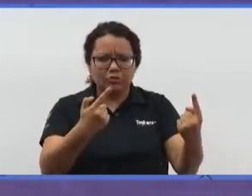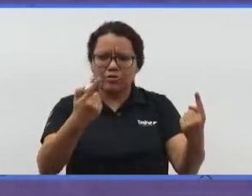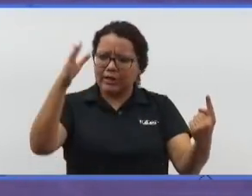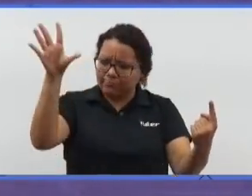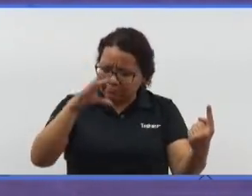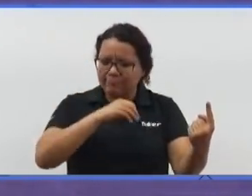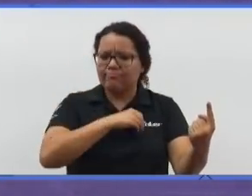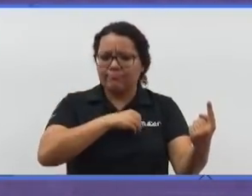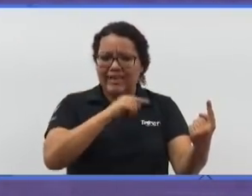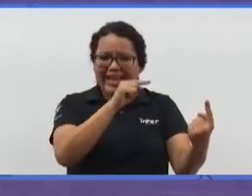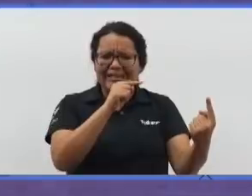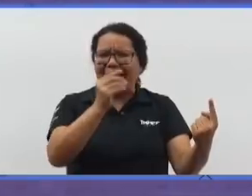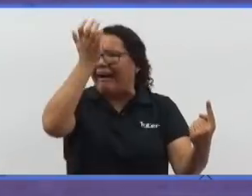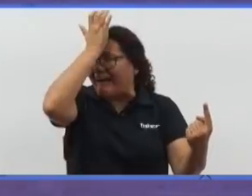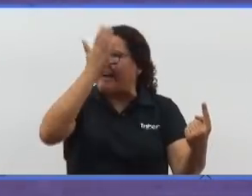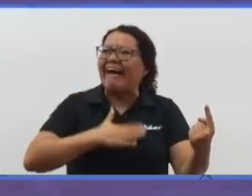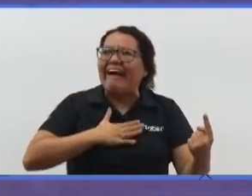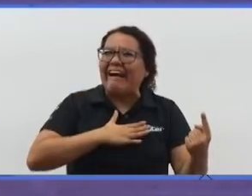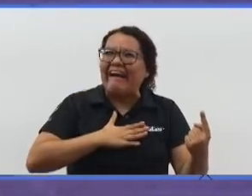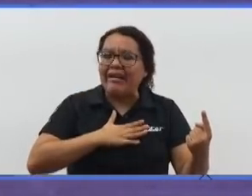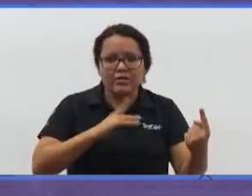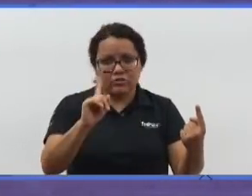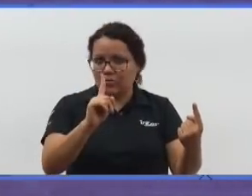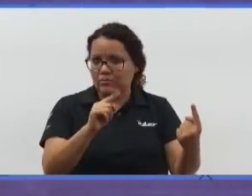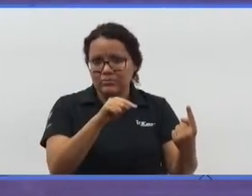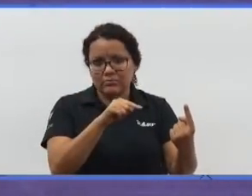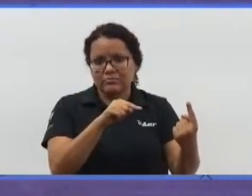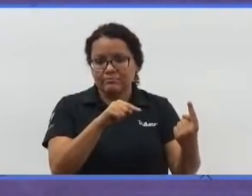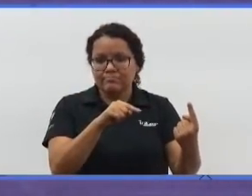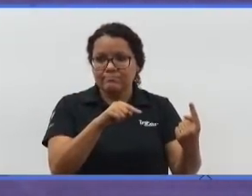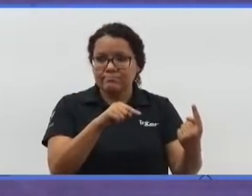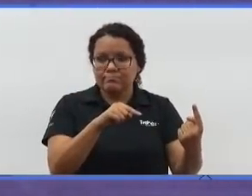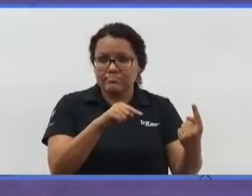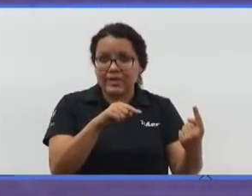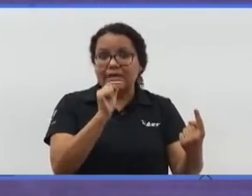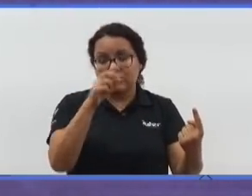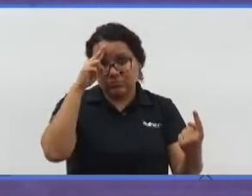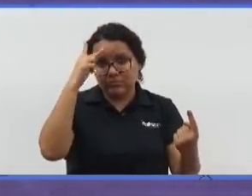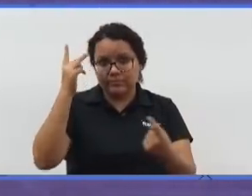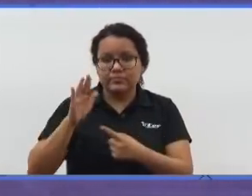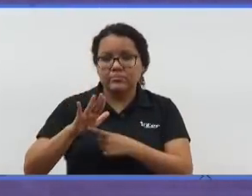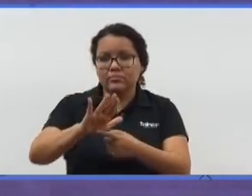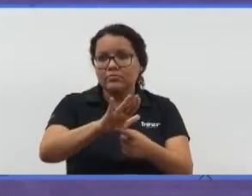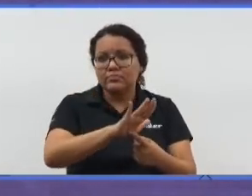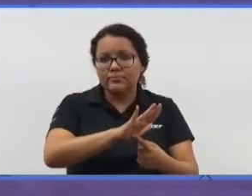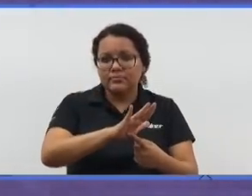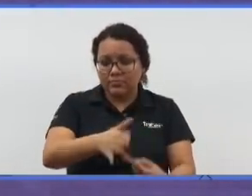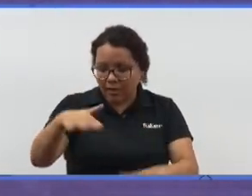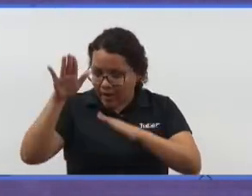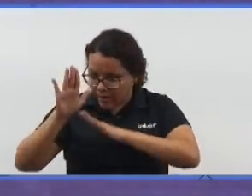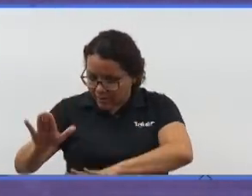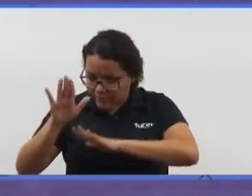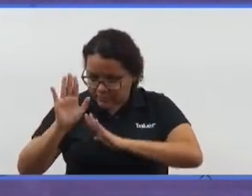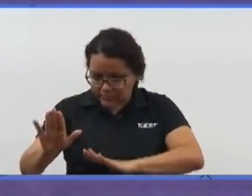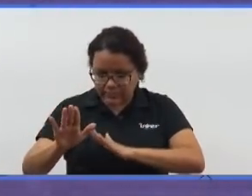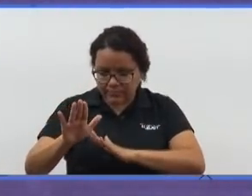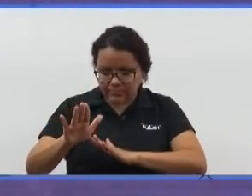se haya arrepentido de ello la evidencia de la adoración